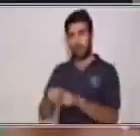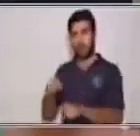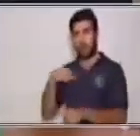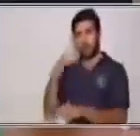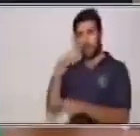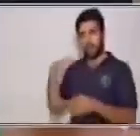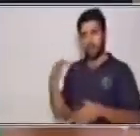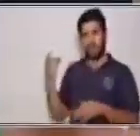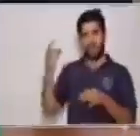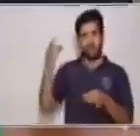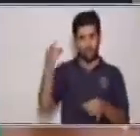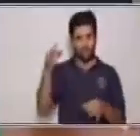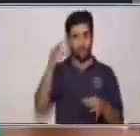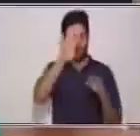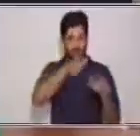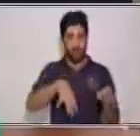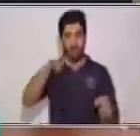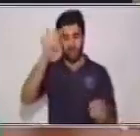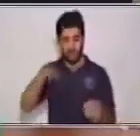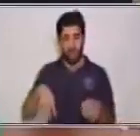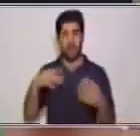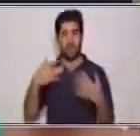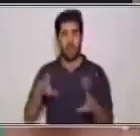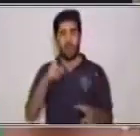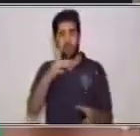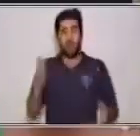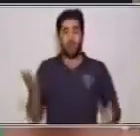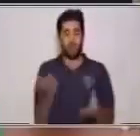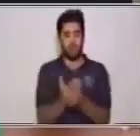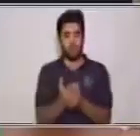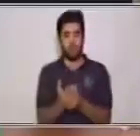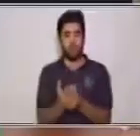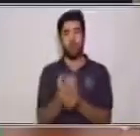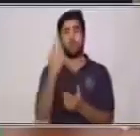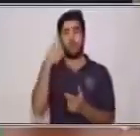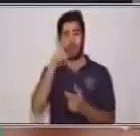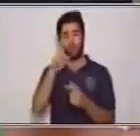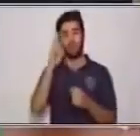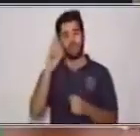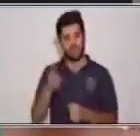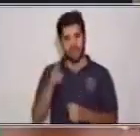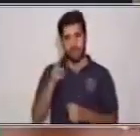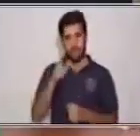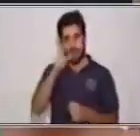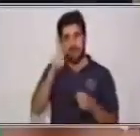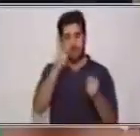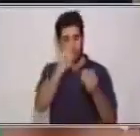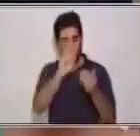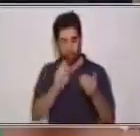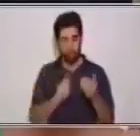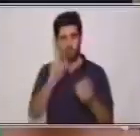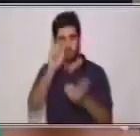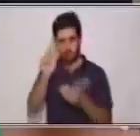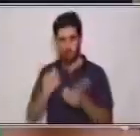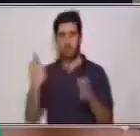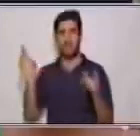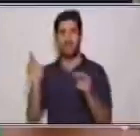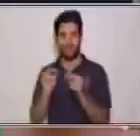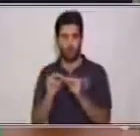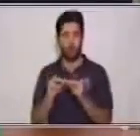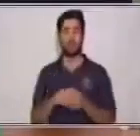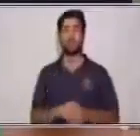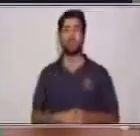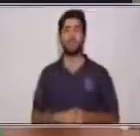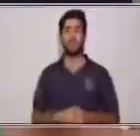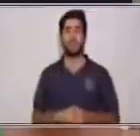trabajado aquí, puedes colocarla en tu portafolio para que siempre tengas los registros de lo que vas trabajando. Le